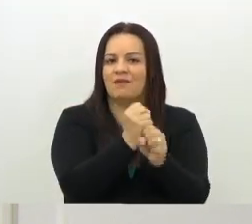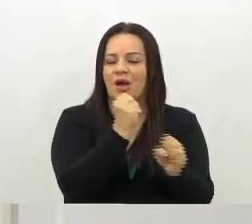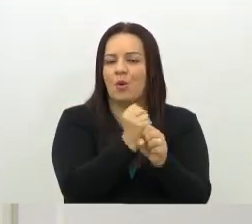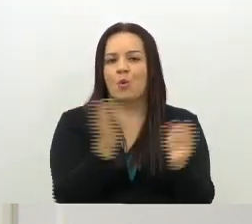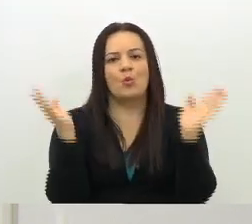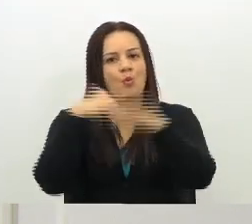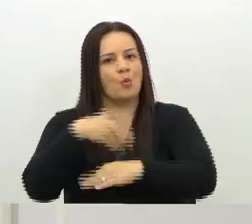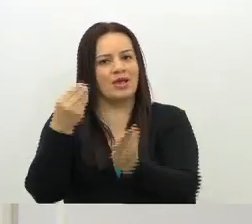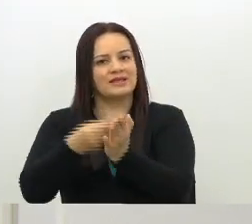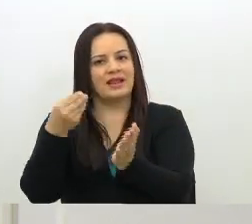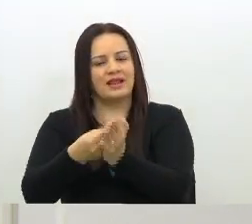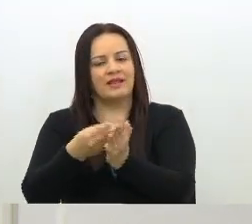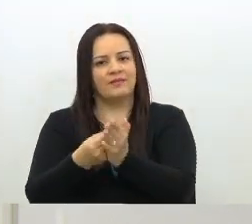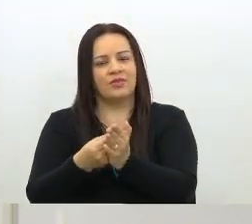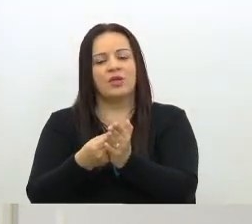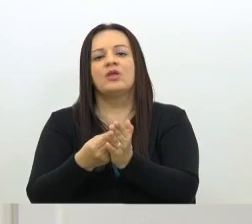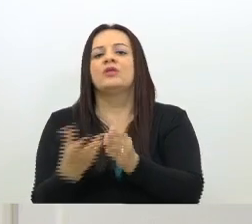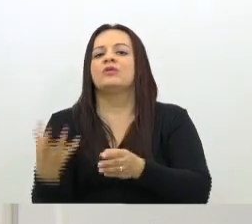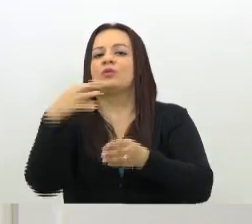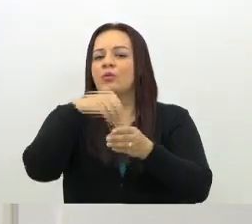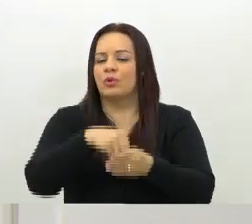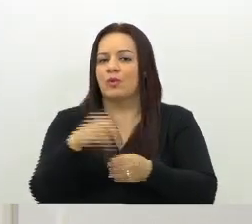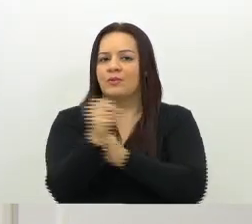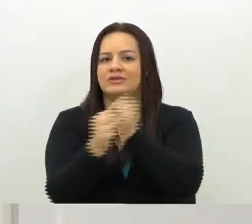por la Sala Segunda, Resolución